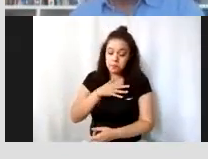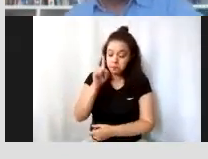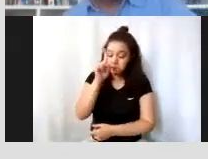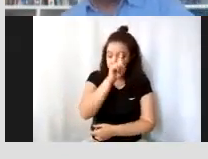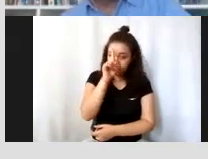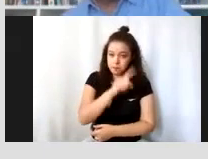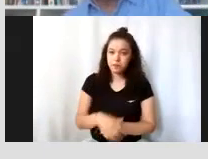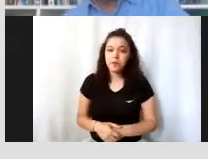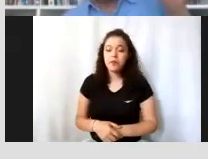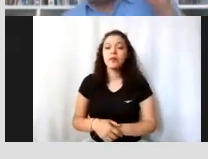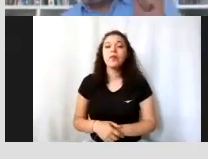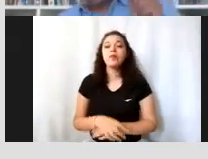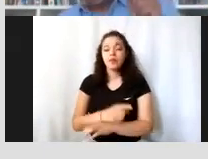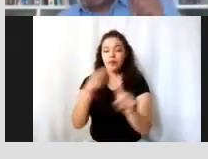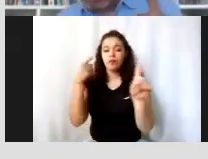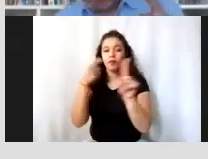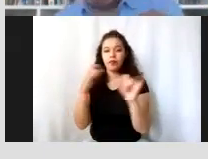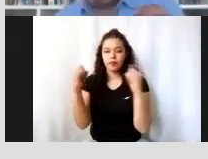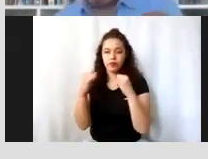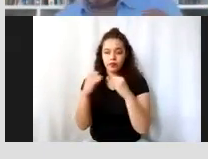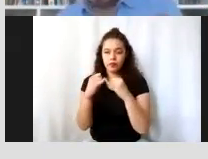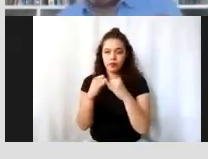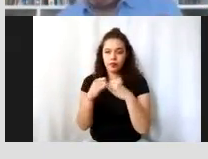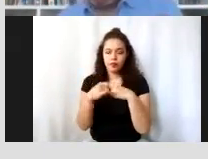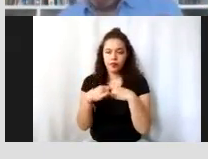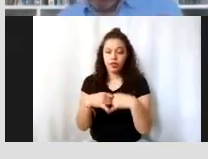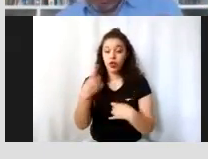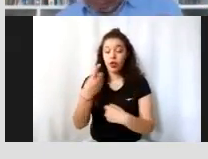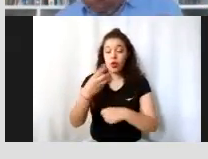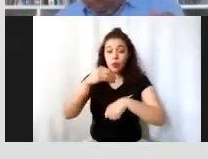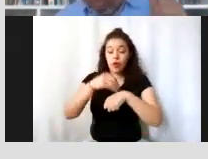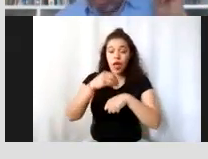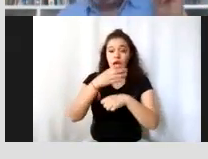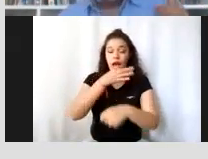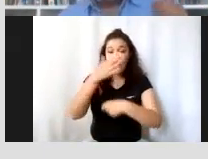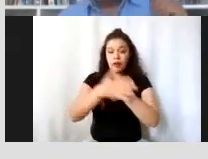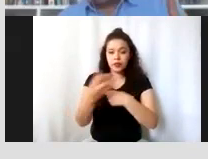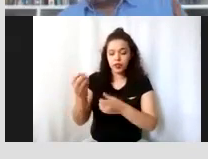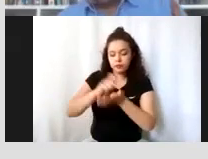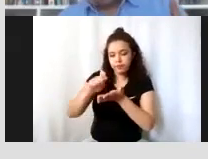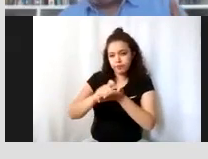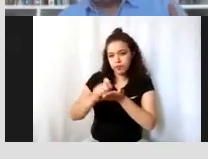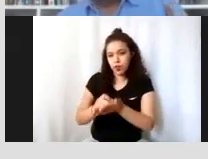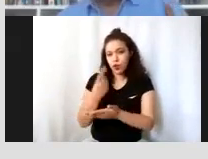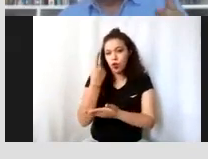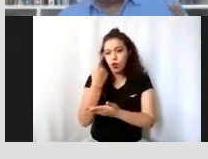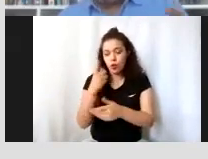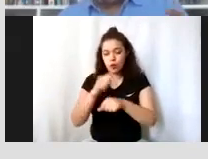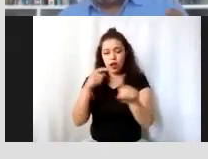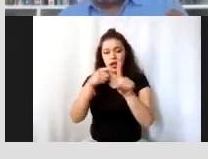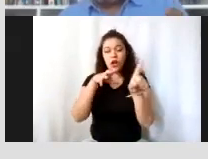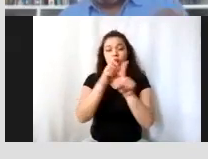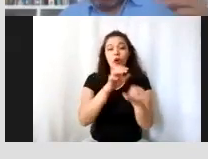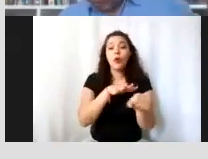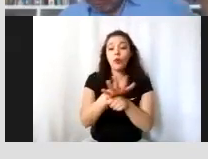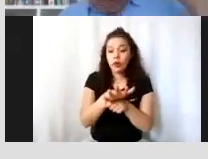Y los objetivos institucionales, por lo menos una vez en el aviso de privacidad, por lo menos una vez,